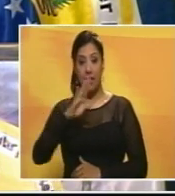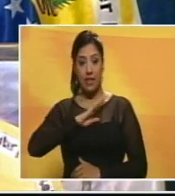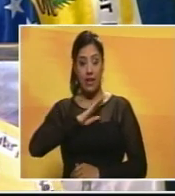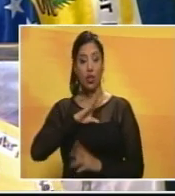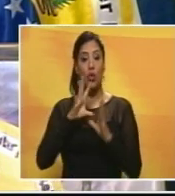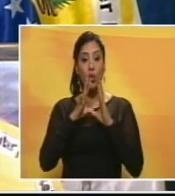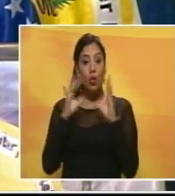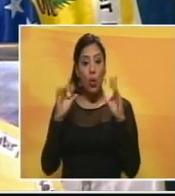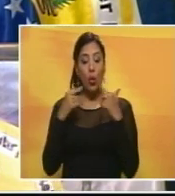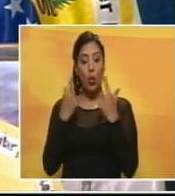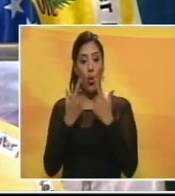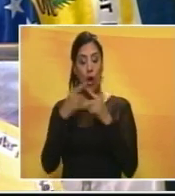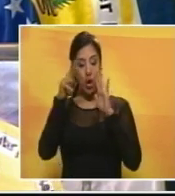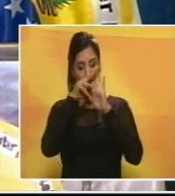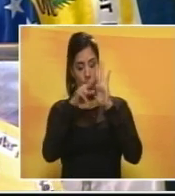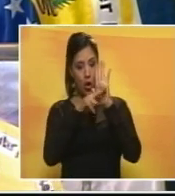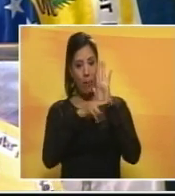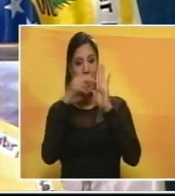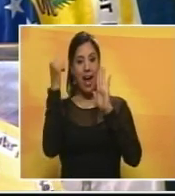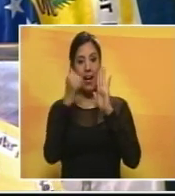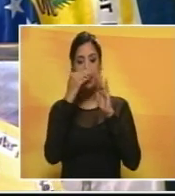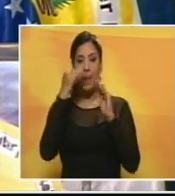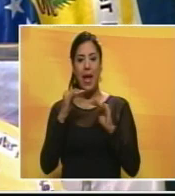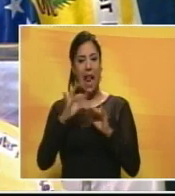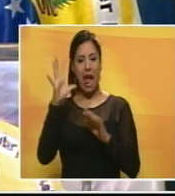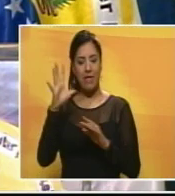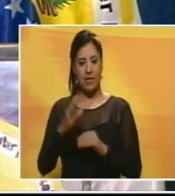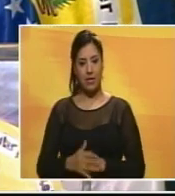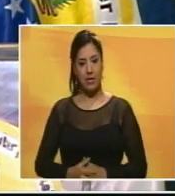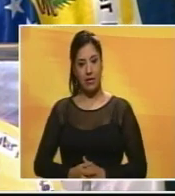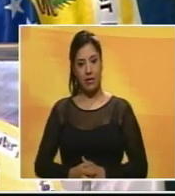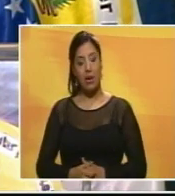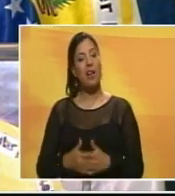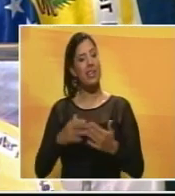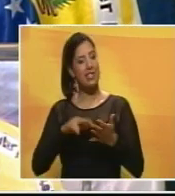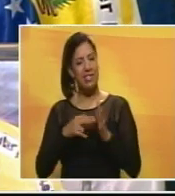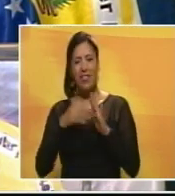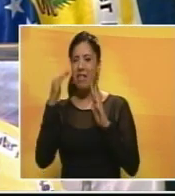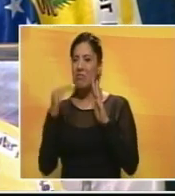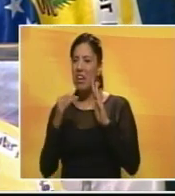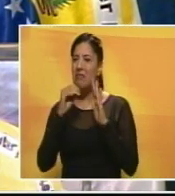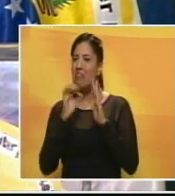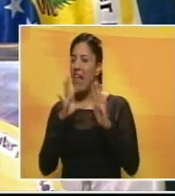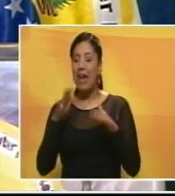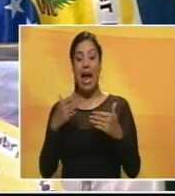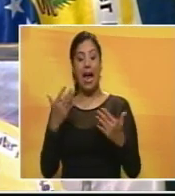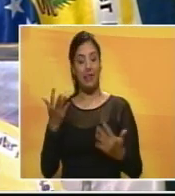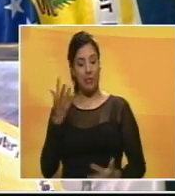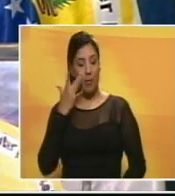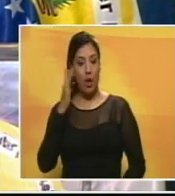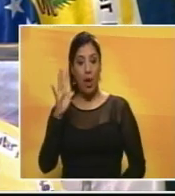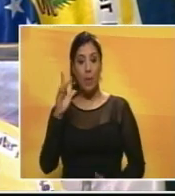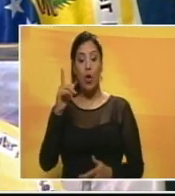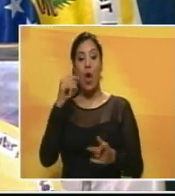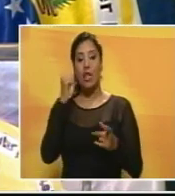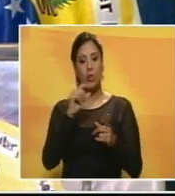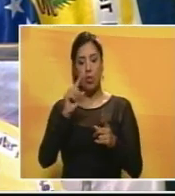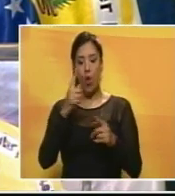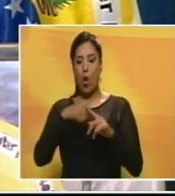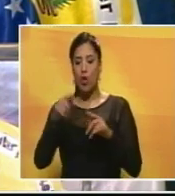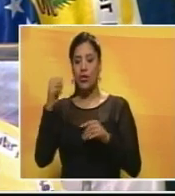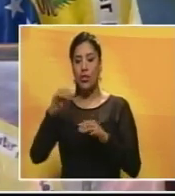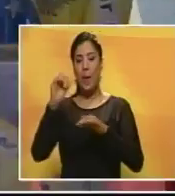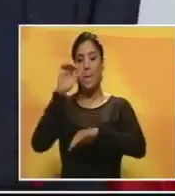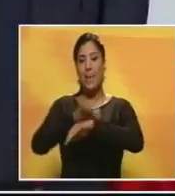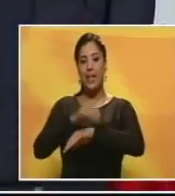encuentran dentro del Código Penal considerado como delitos menos graves. Es decir, los delitos cuya pena no excede de 8 años